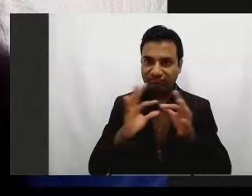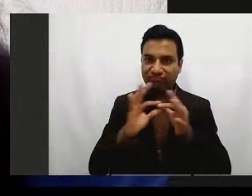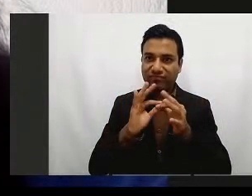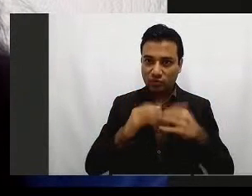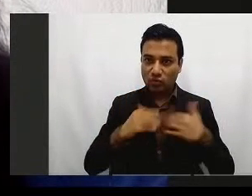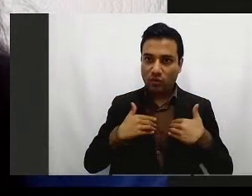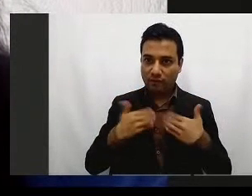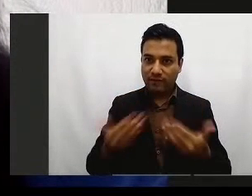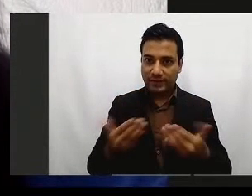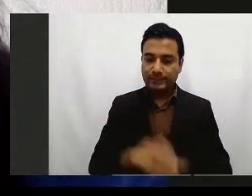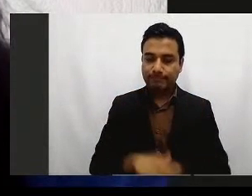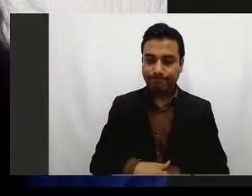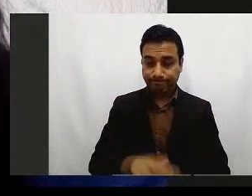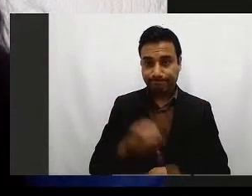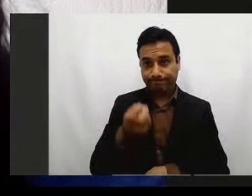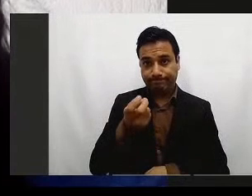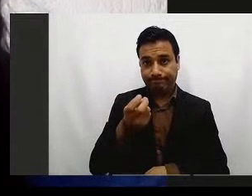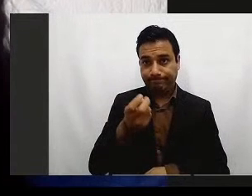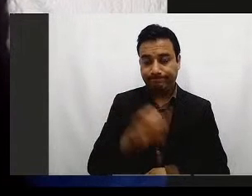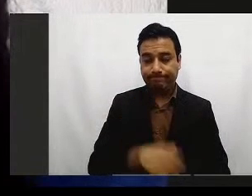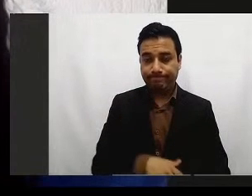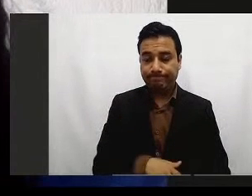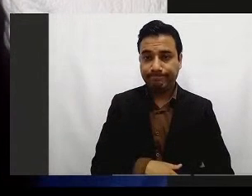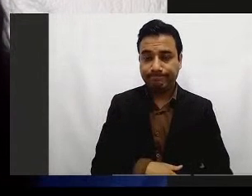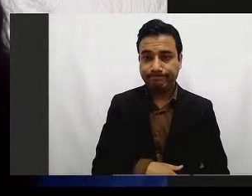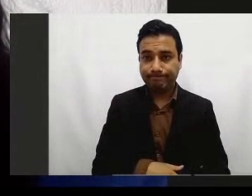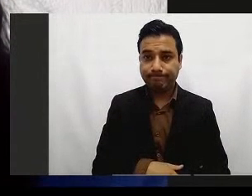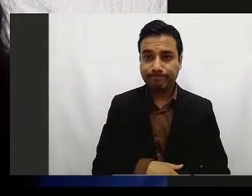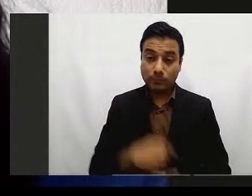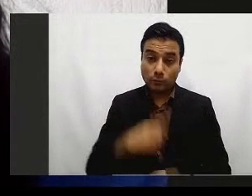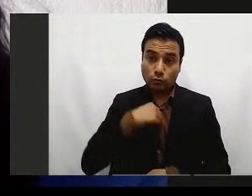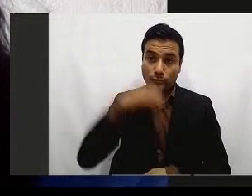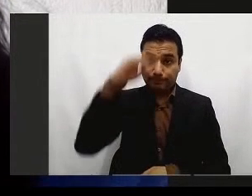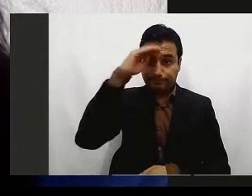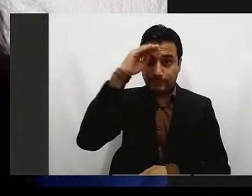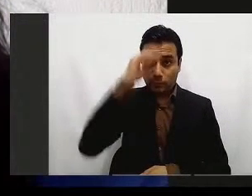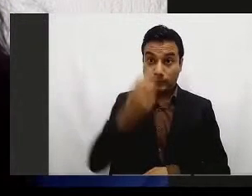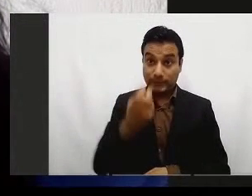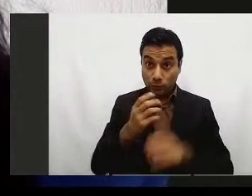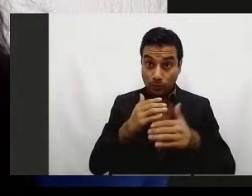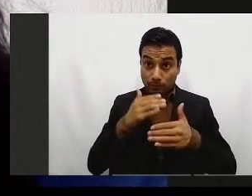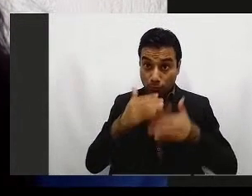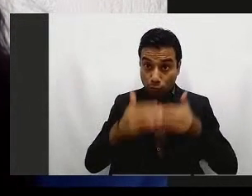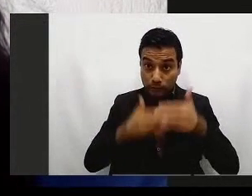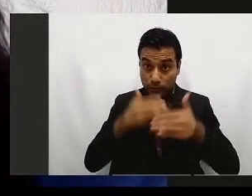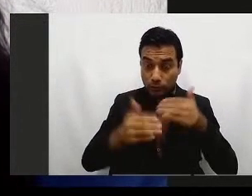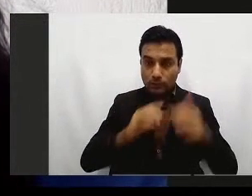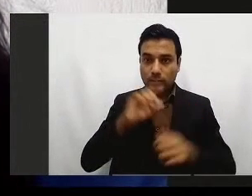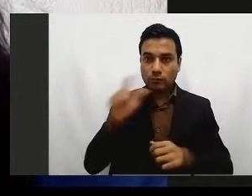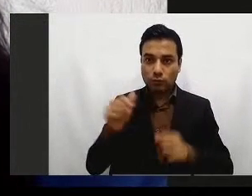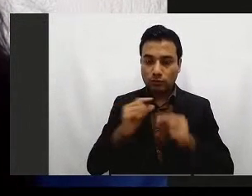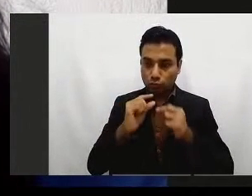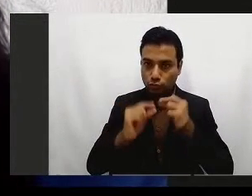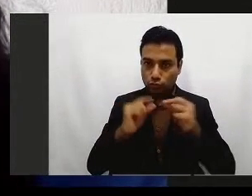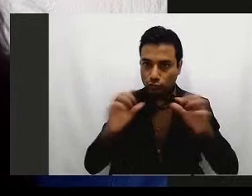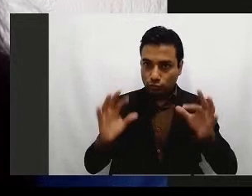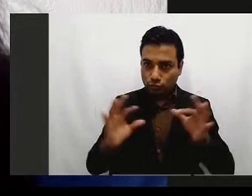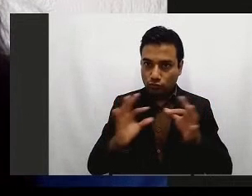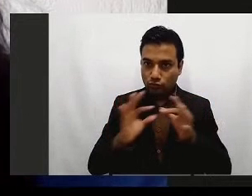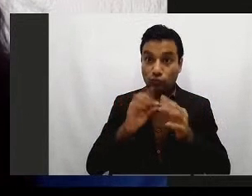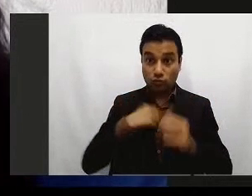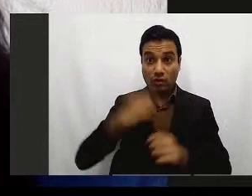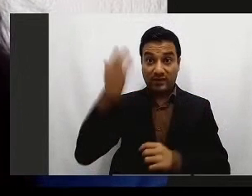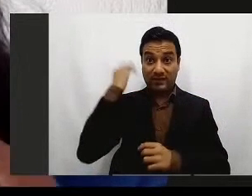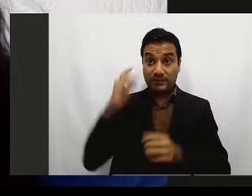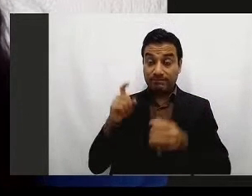Ahí, en ese proceso, o por lo menos siento que eso es lo que nos pasó también como participantes de este